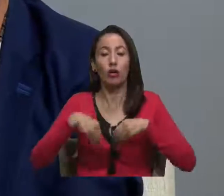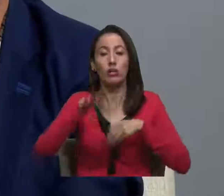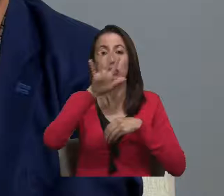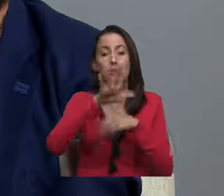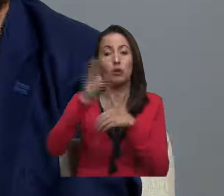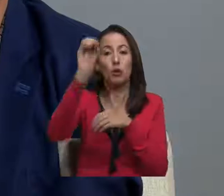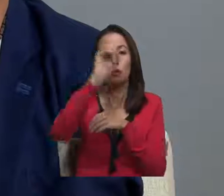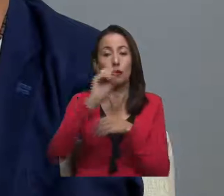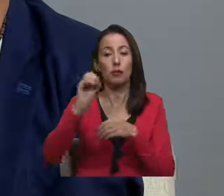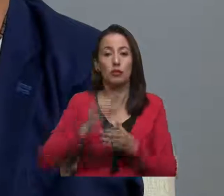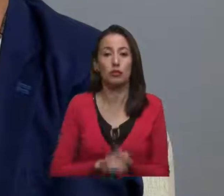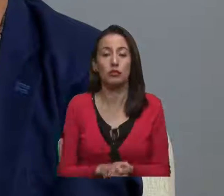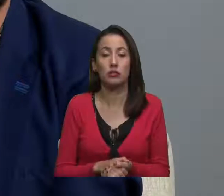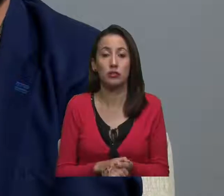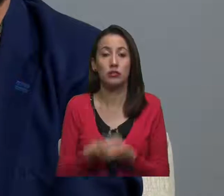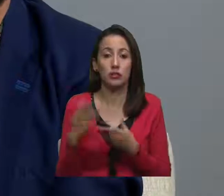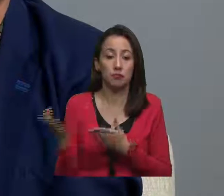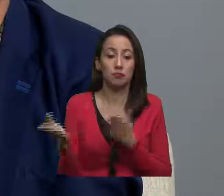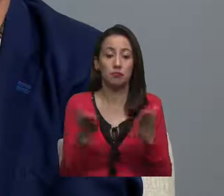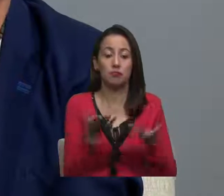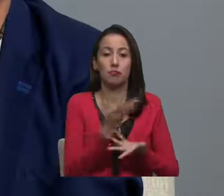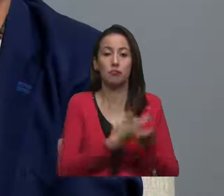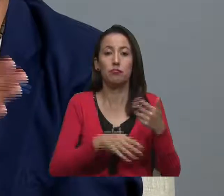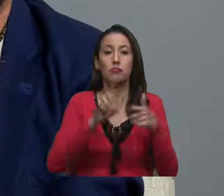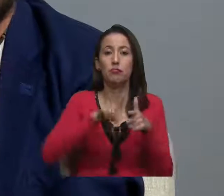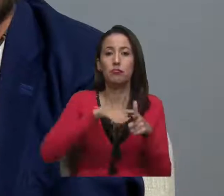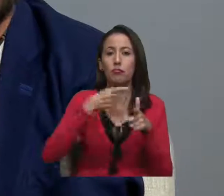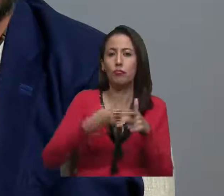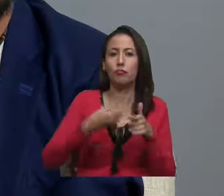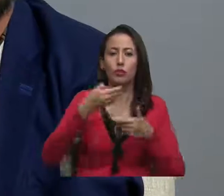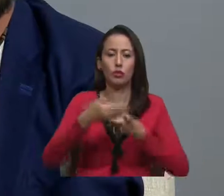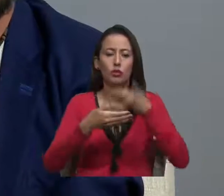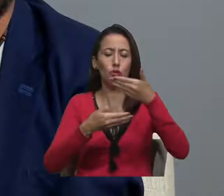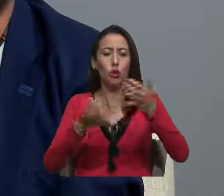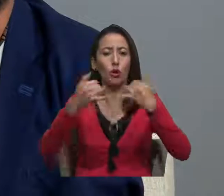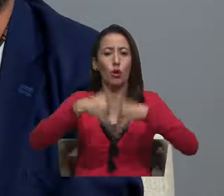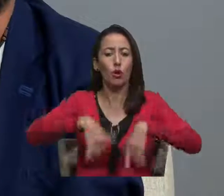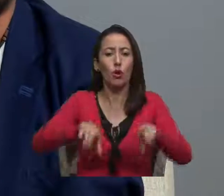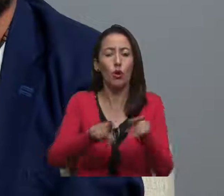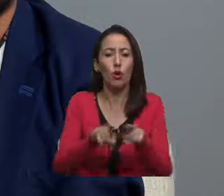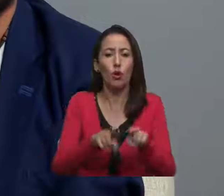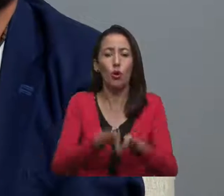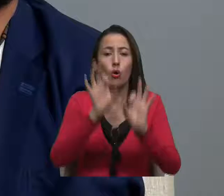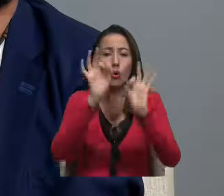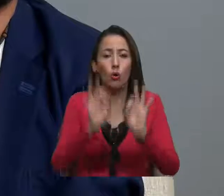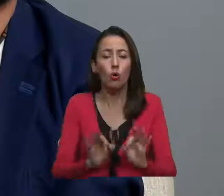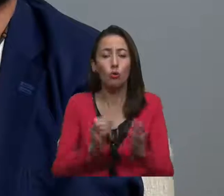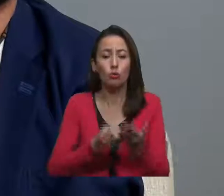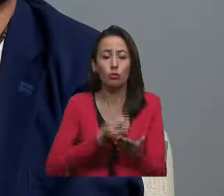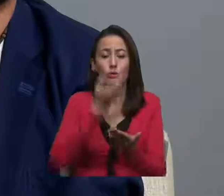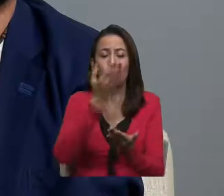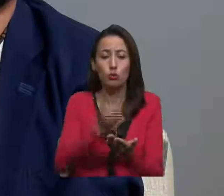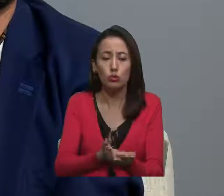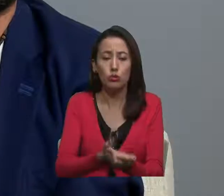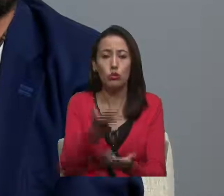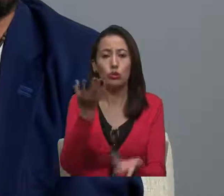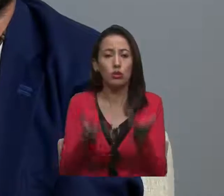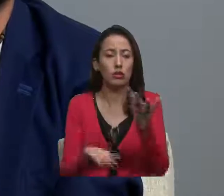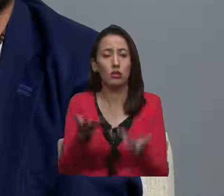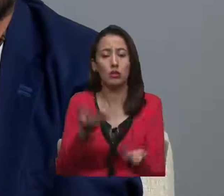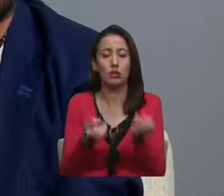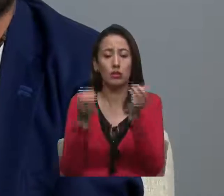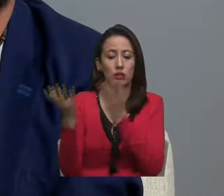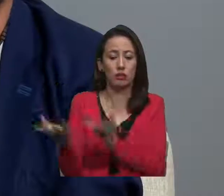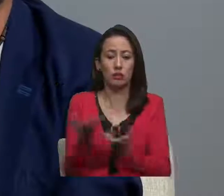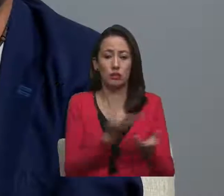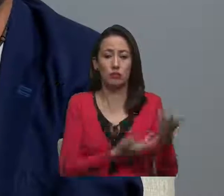por ciento del iese de del iese de entonces vamos a eliminar el iese de precisamente para que para que se